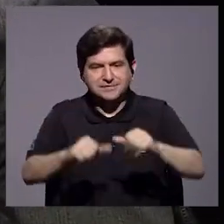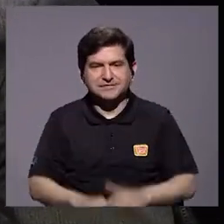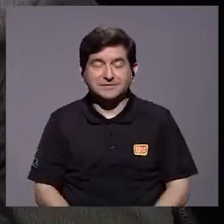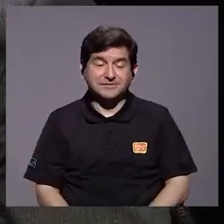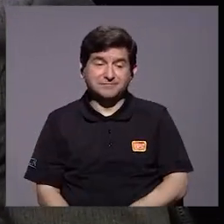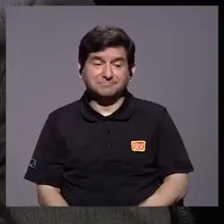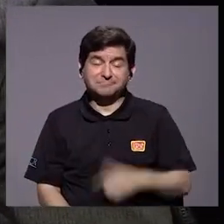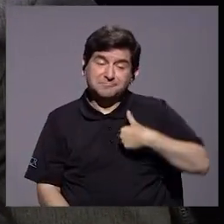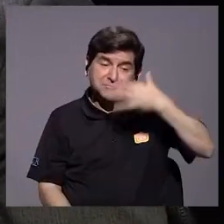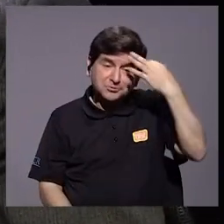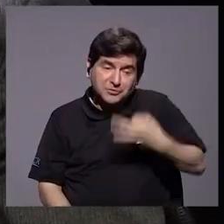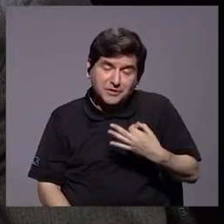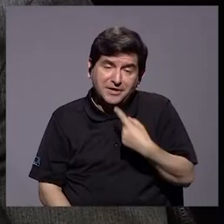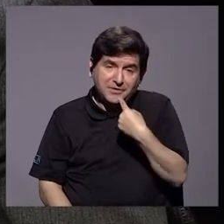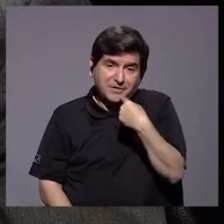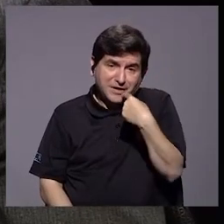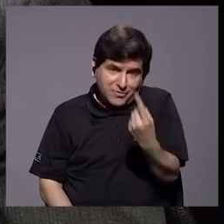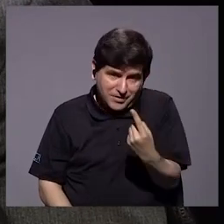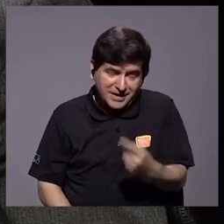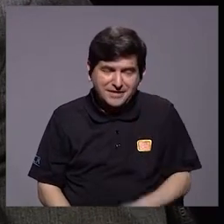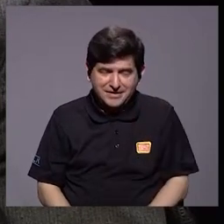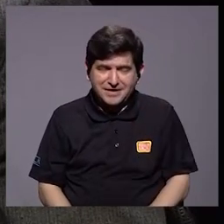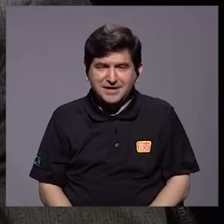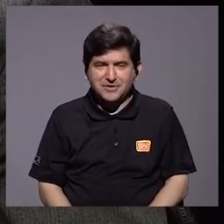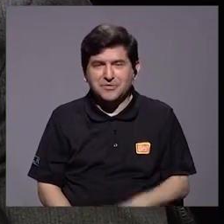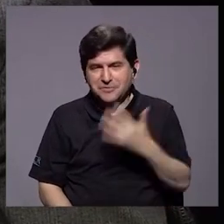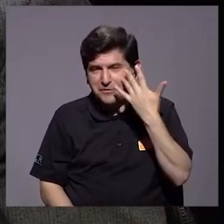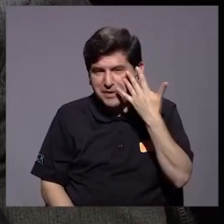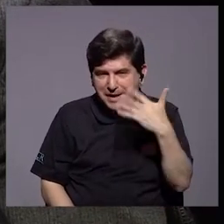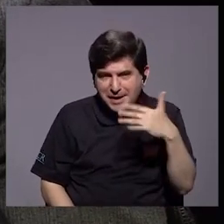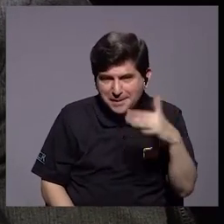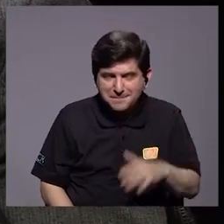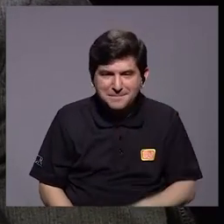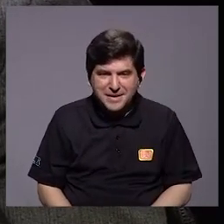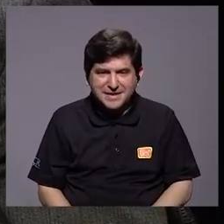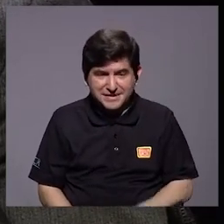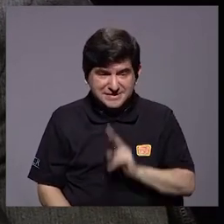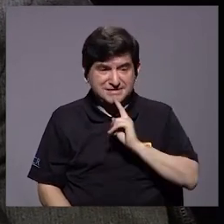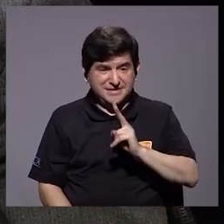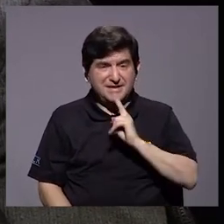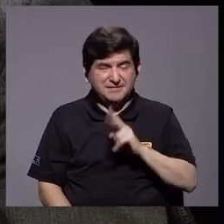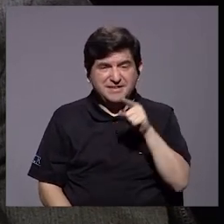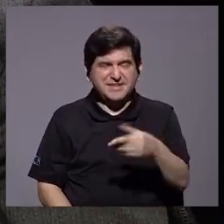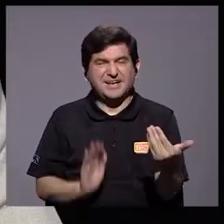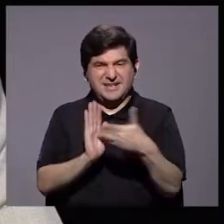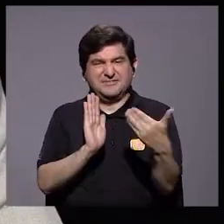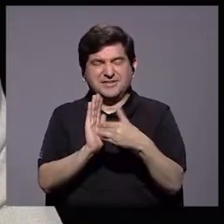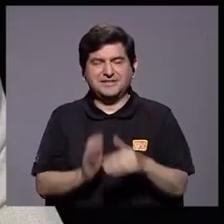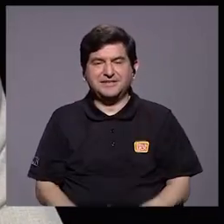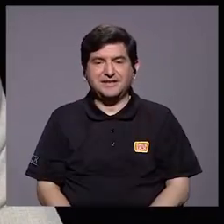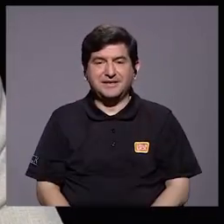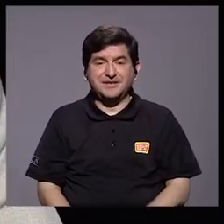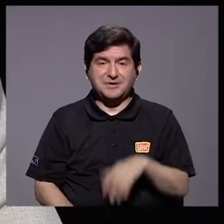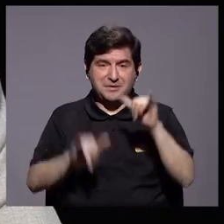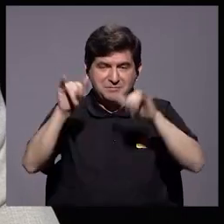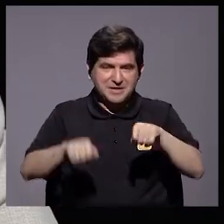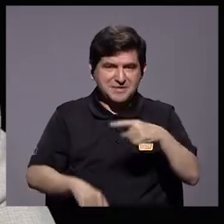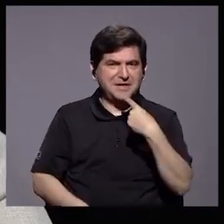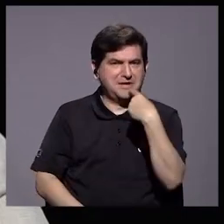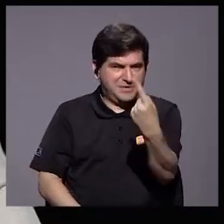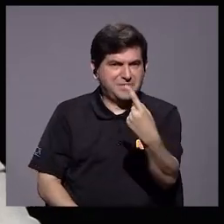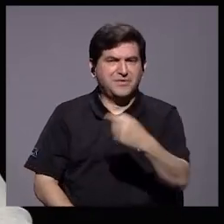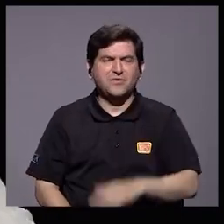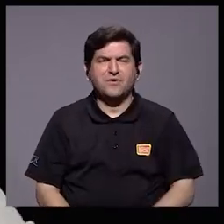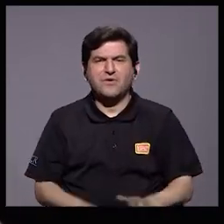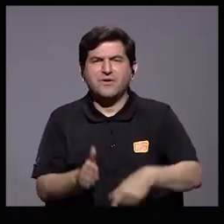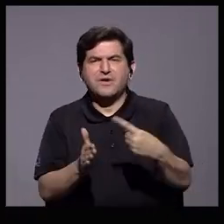creo que le cobraron lo que él dijo que en realidad pareciera ser lo cierto me quedó con estas declaraciones suyas y